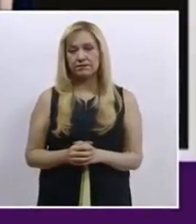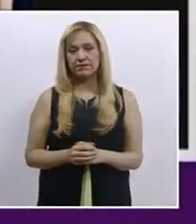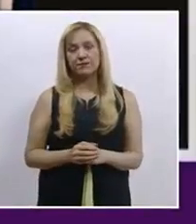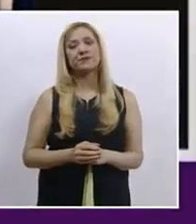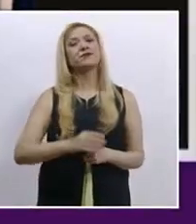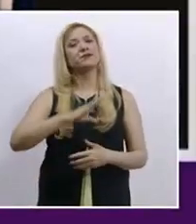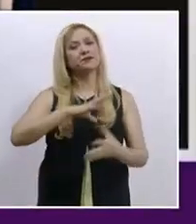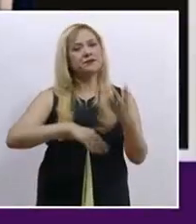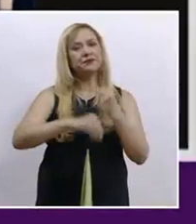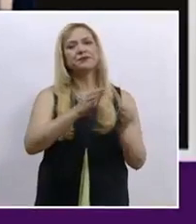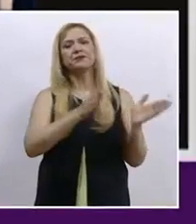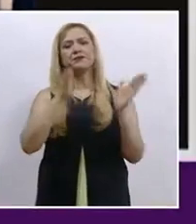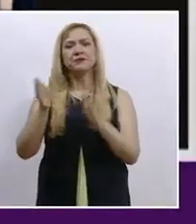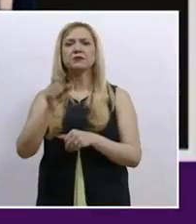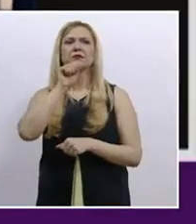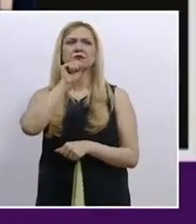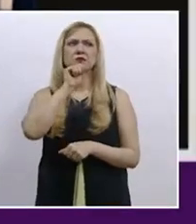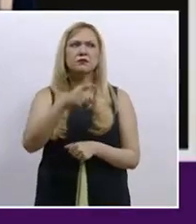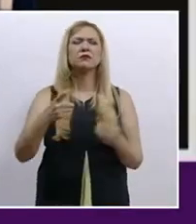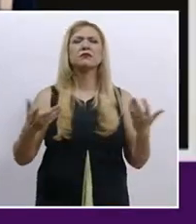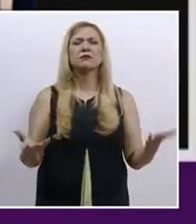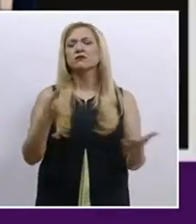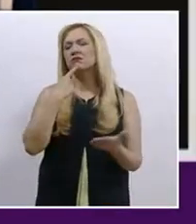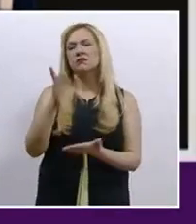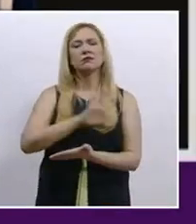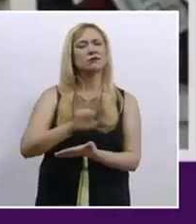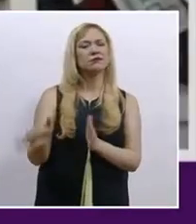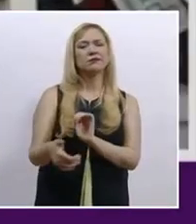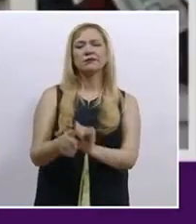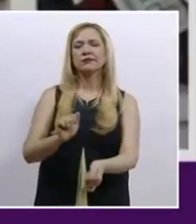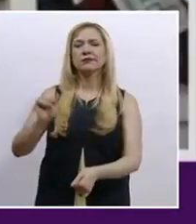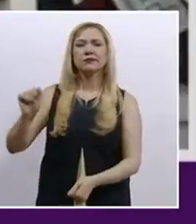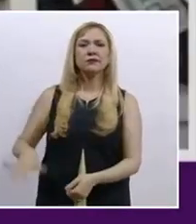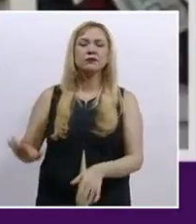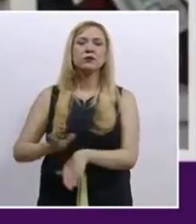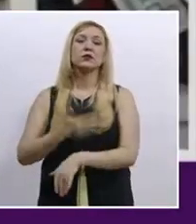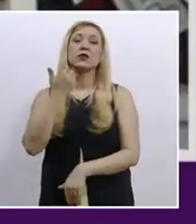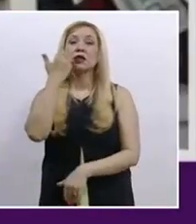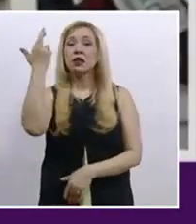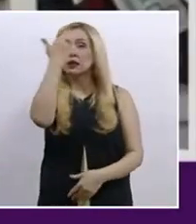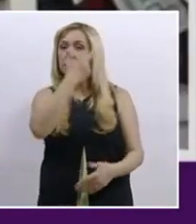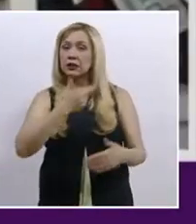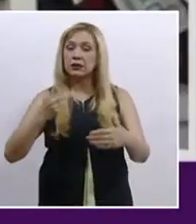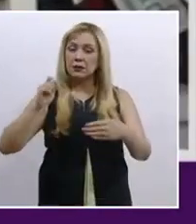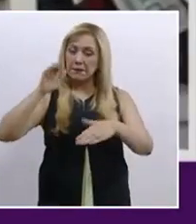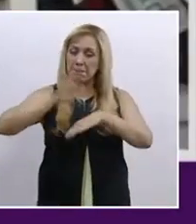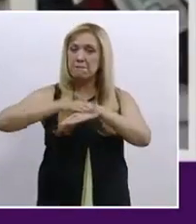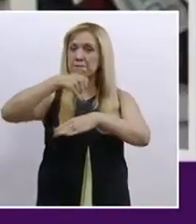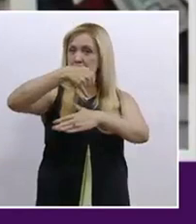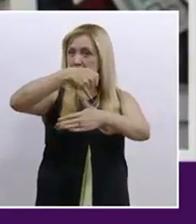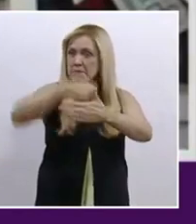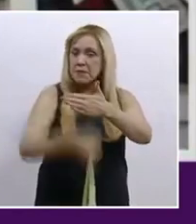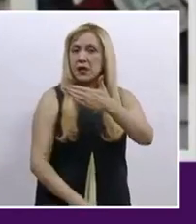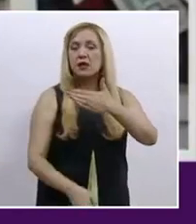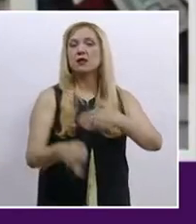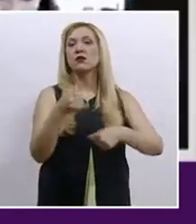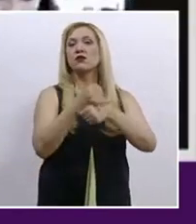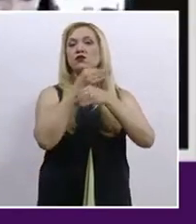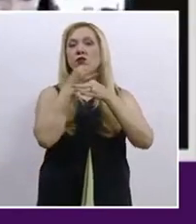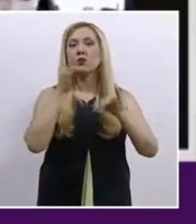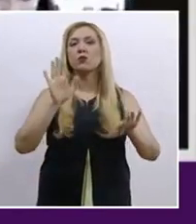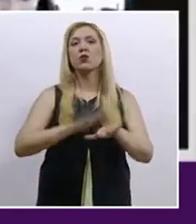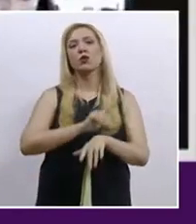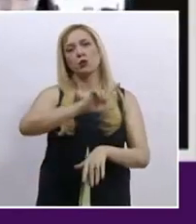En otro asunto, el Pleno también determinó dejar sin efectos la resolución de un recurso de revisión de acceso a la información para que en una